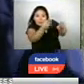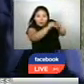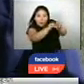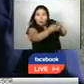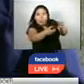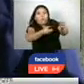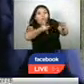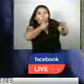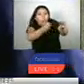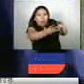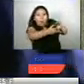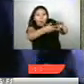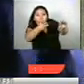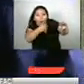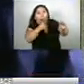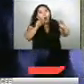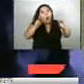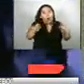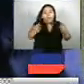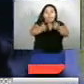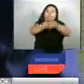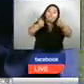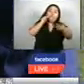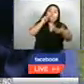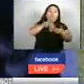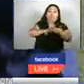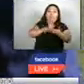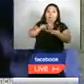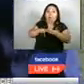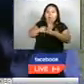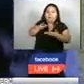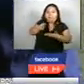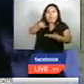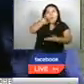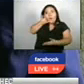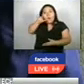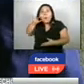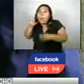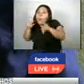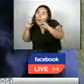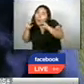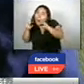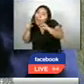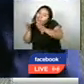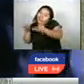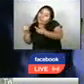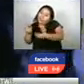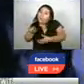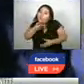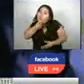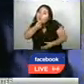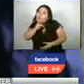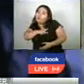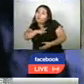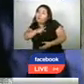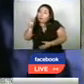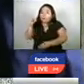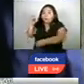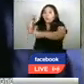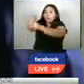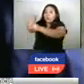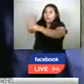o si hace un anuncio en el periódico le llaman, le hacen una oferta y le piden datos para unarle un